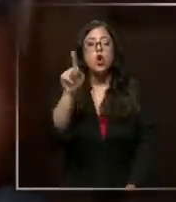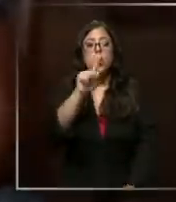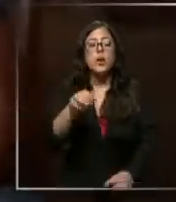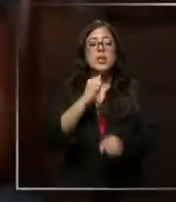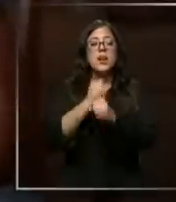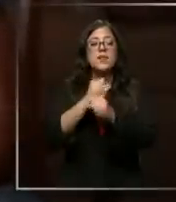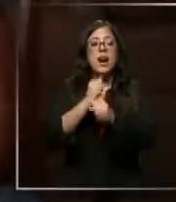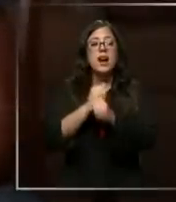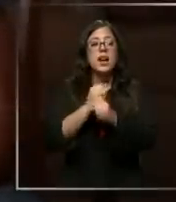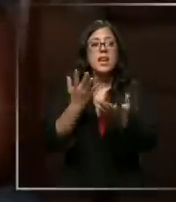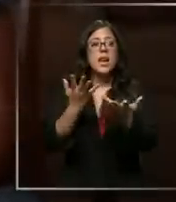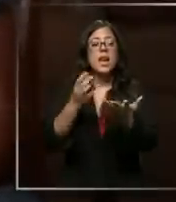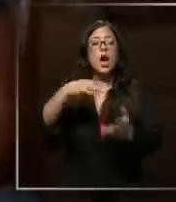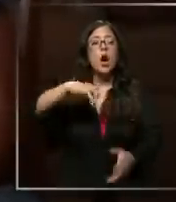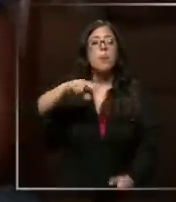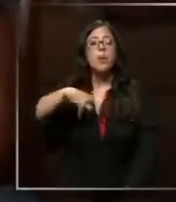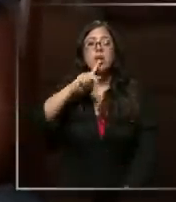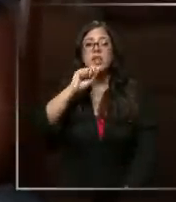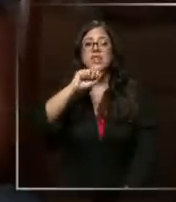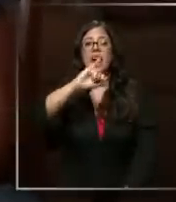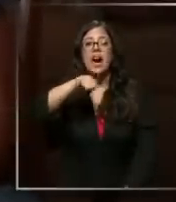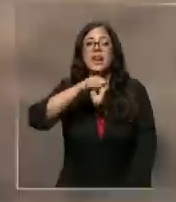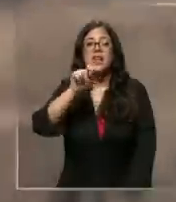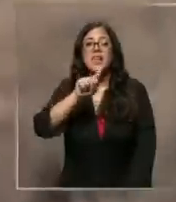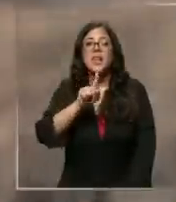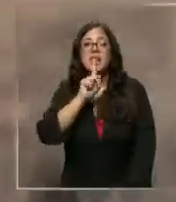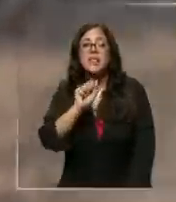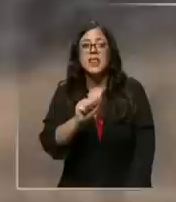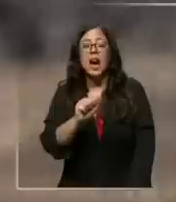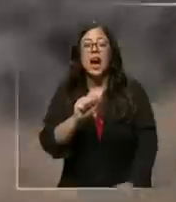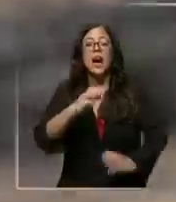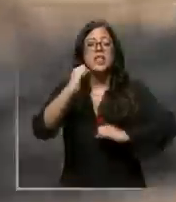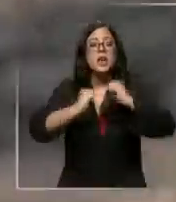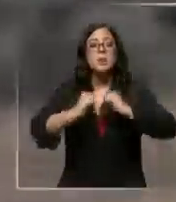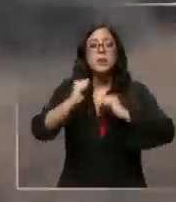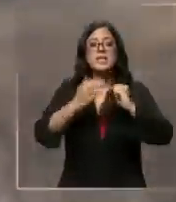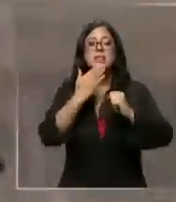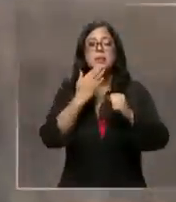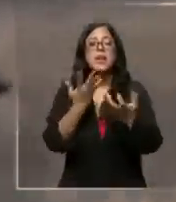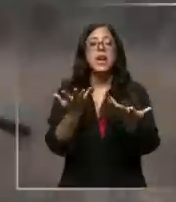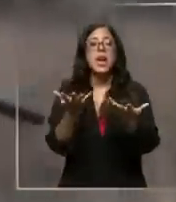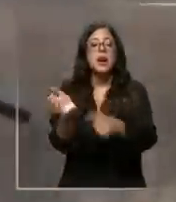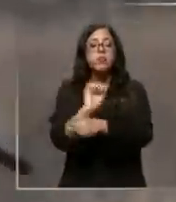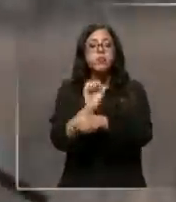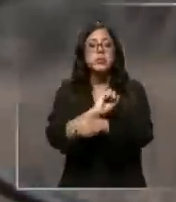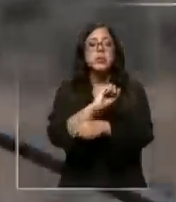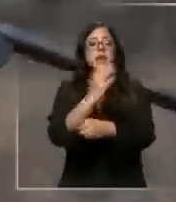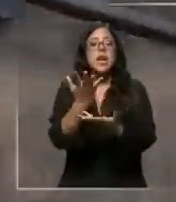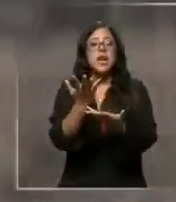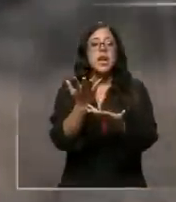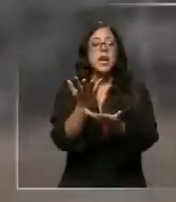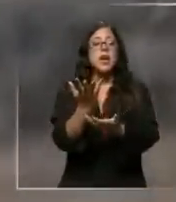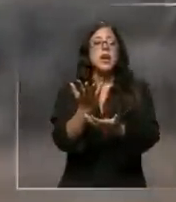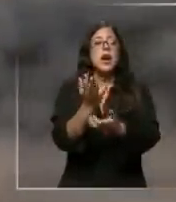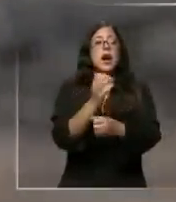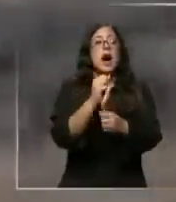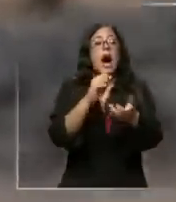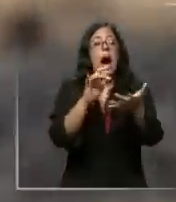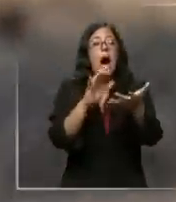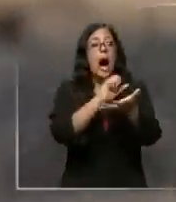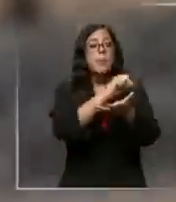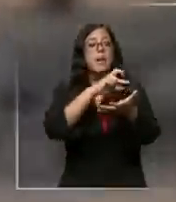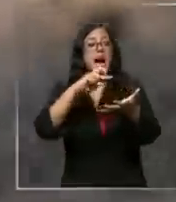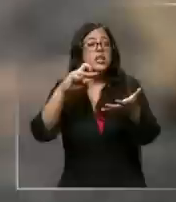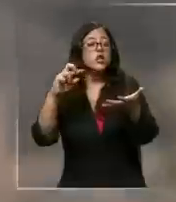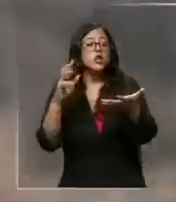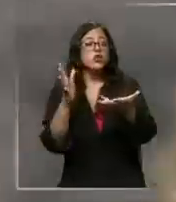trabaja como montajista industrial y a la vez como conductor de una aplicación de transporte no había apretado el gatillo de su rifle dice desde antes de